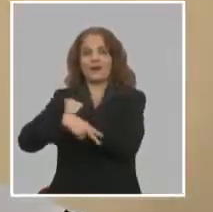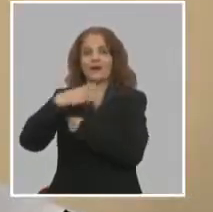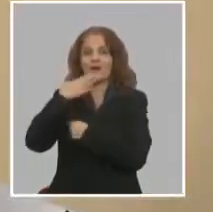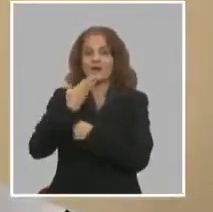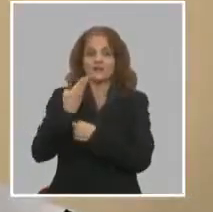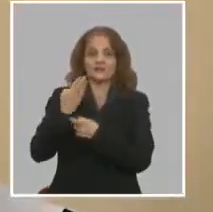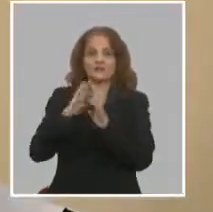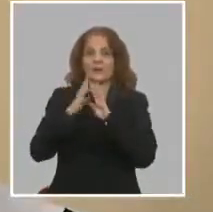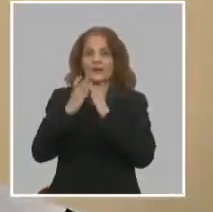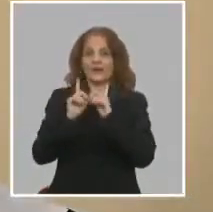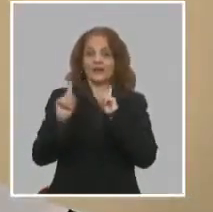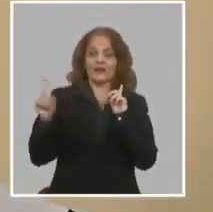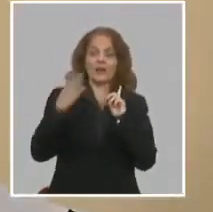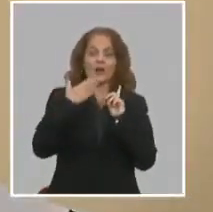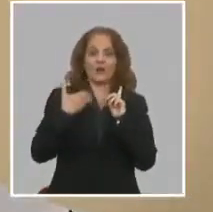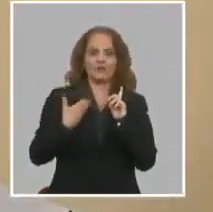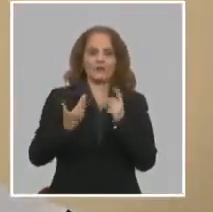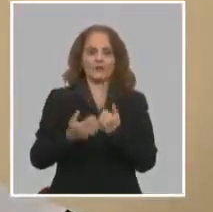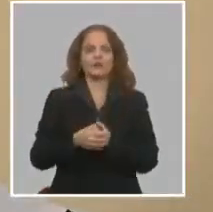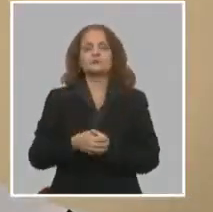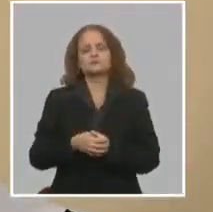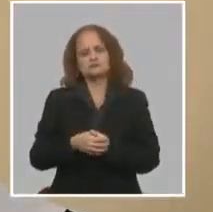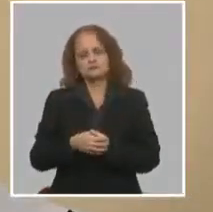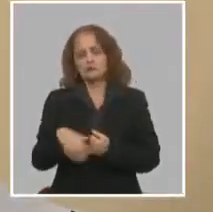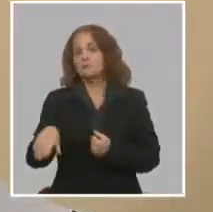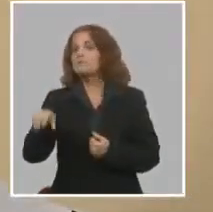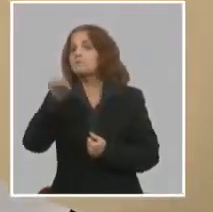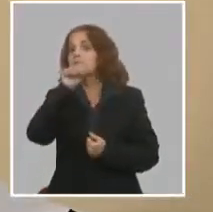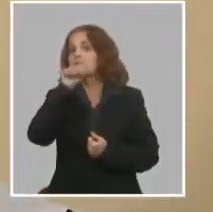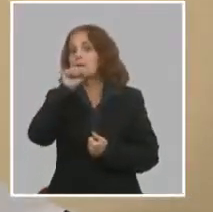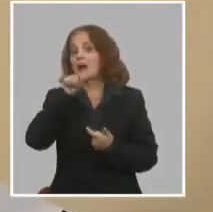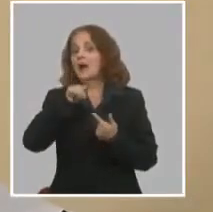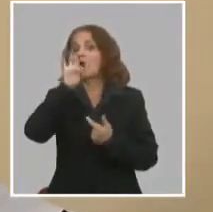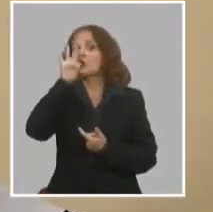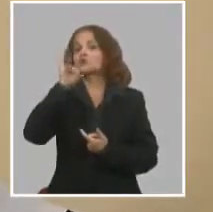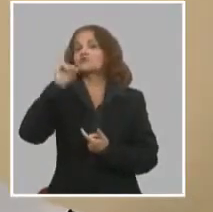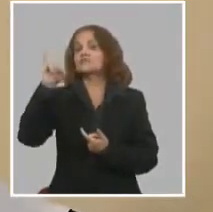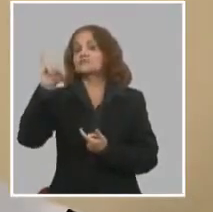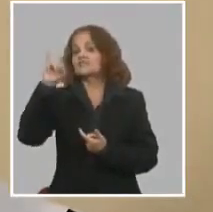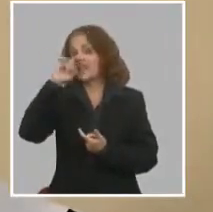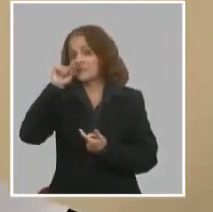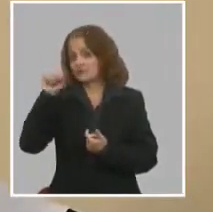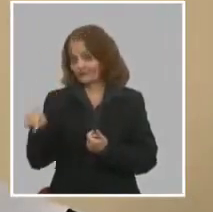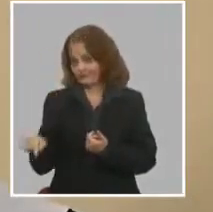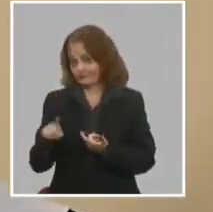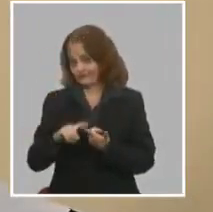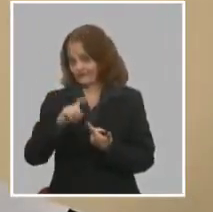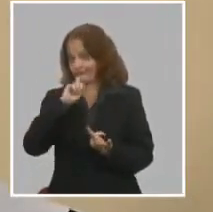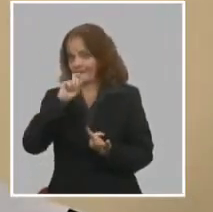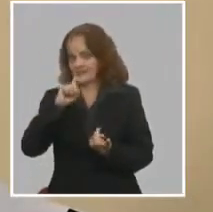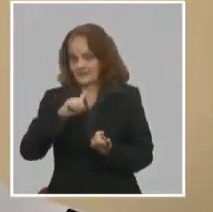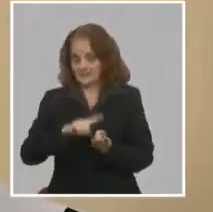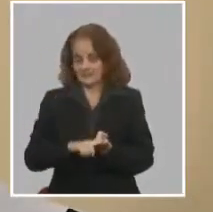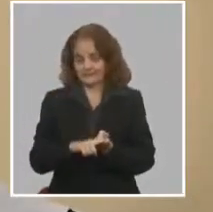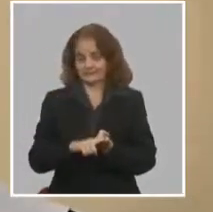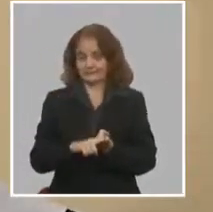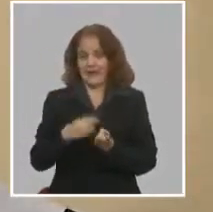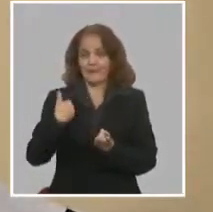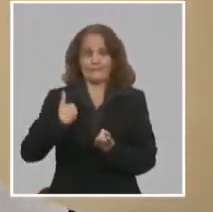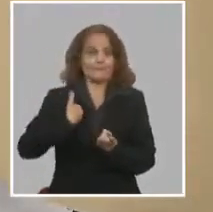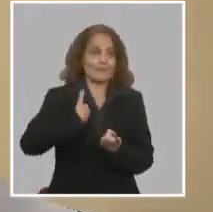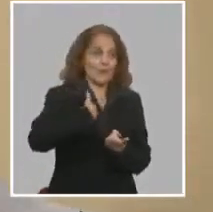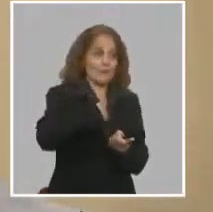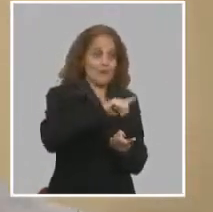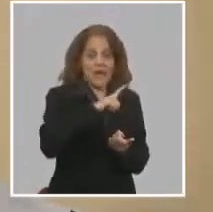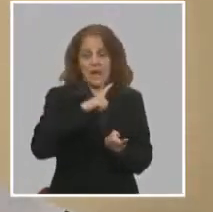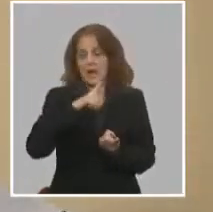ya cuento con una madre de 86 años, lo cual es difícil, ¿no? Cada vez que uno tiene que ir y